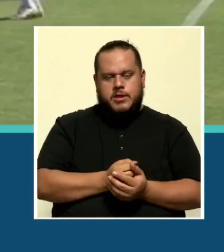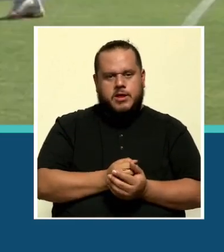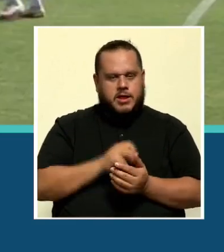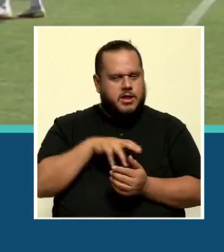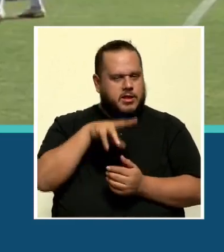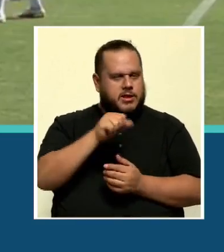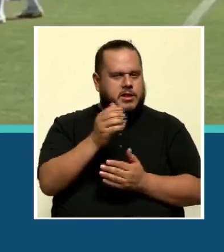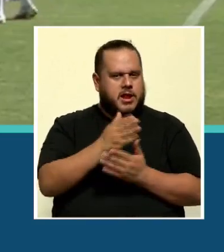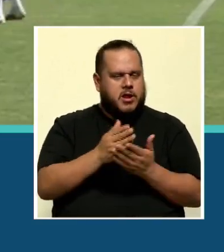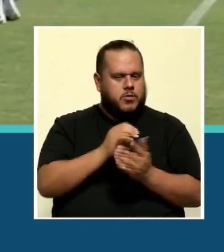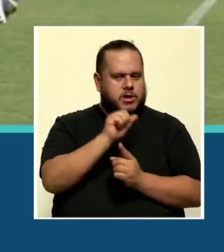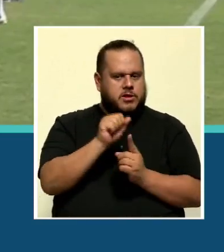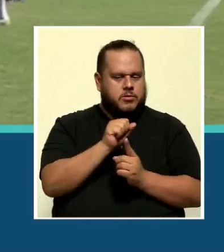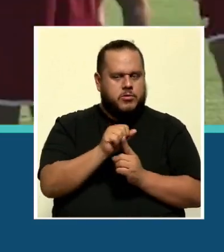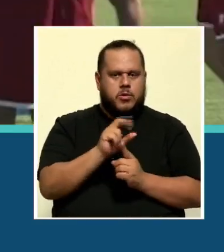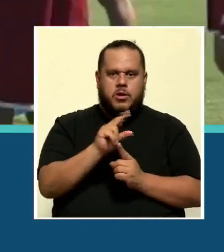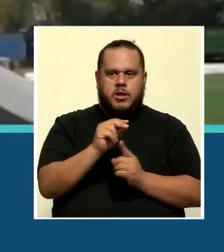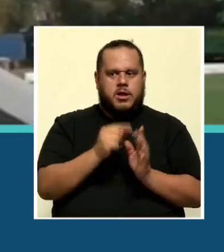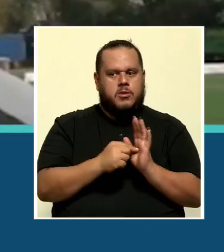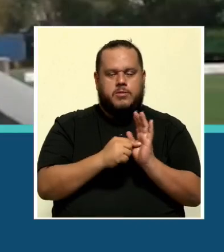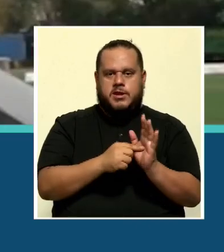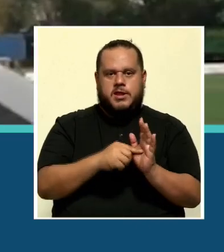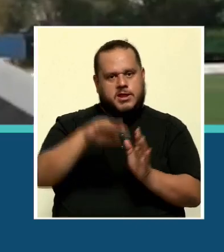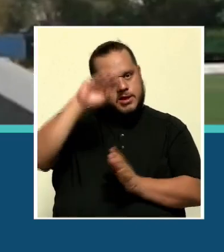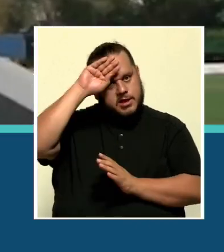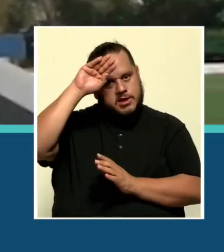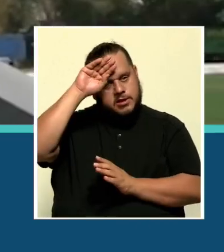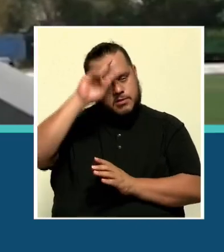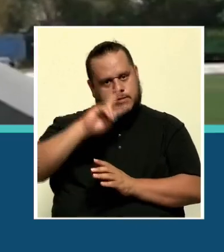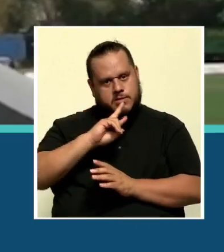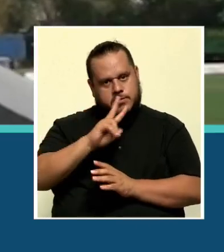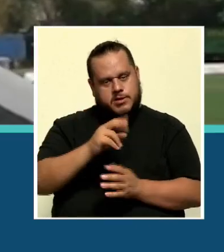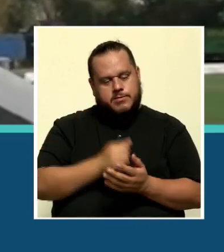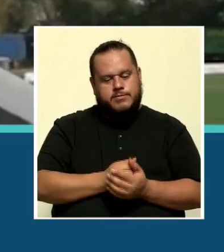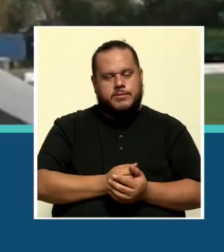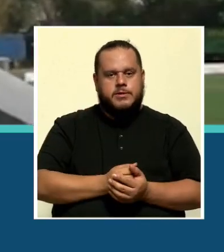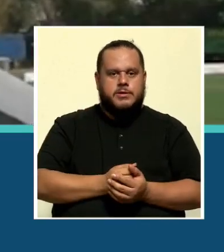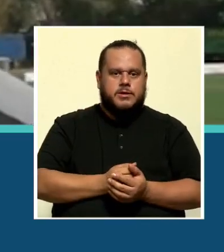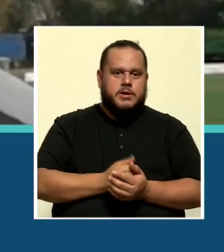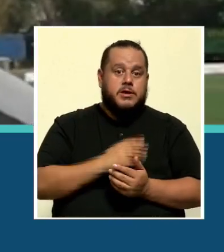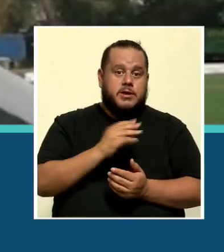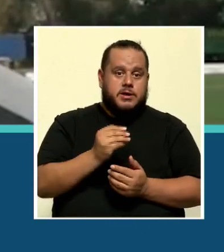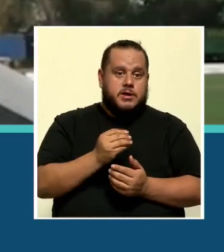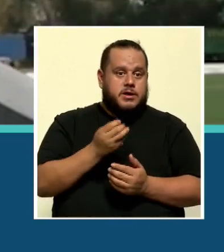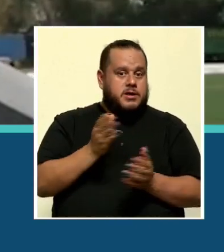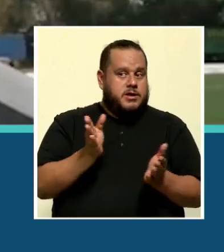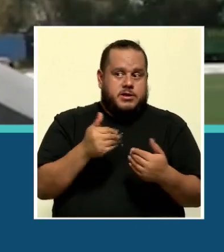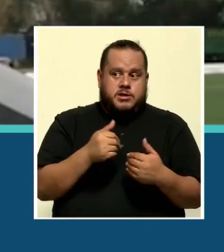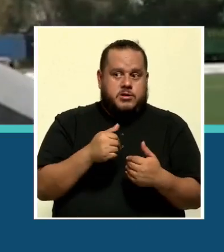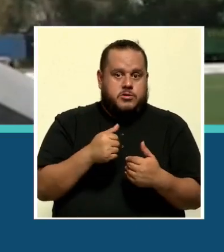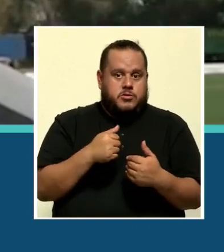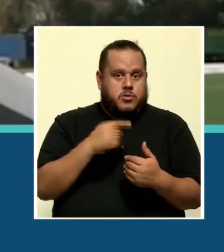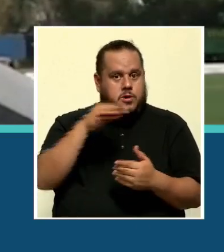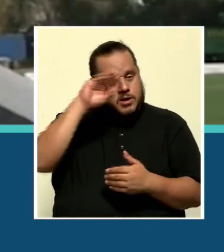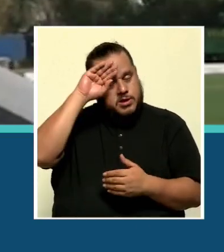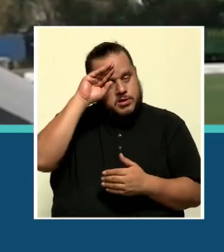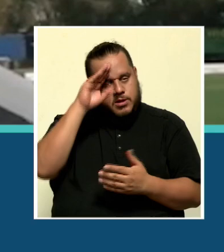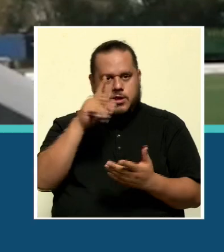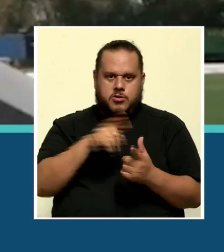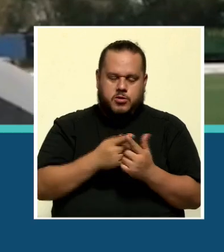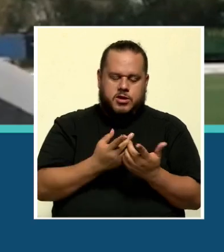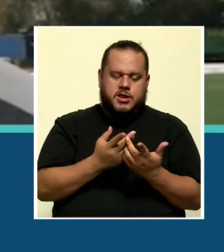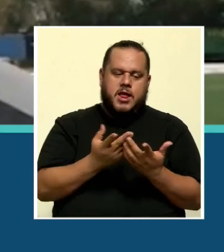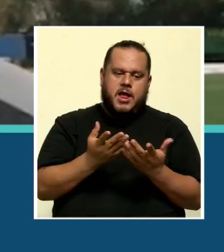detectar algún caso que no presente síntomas, ¿verdad? Y si alguno presenta síntomas, pues tomar las medidas